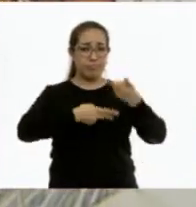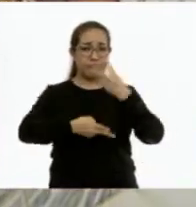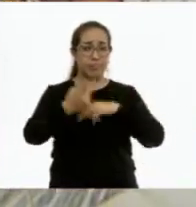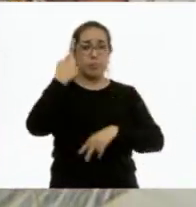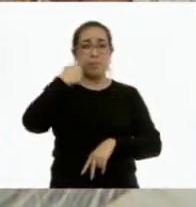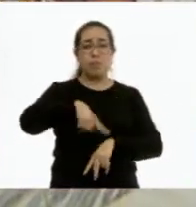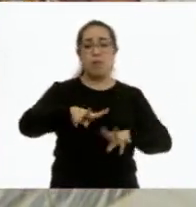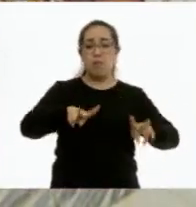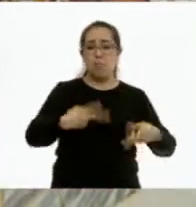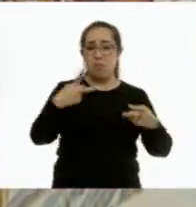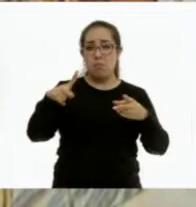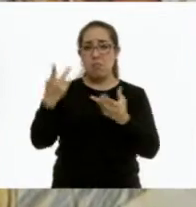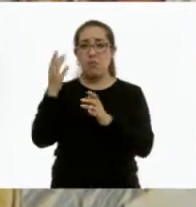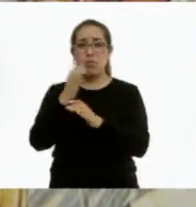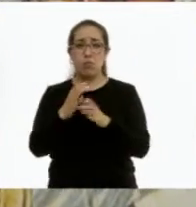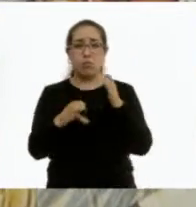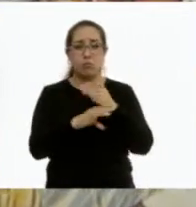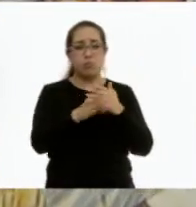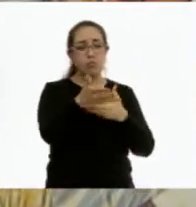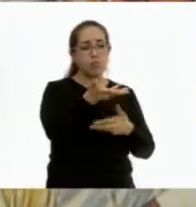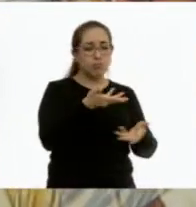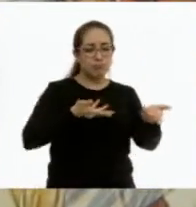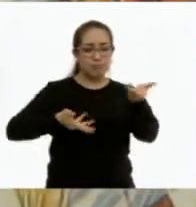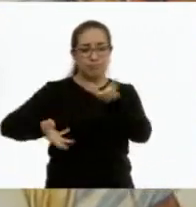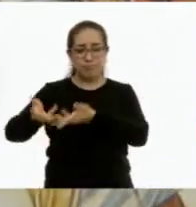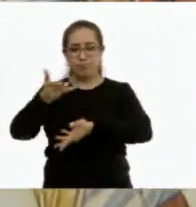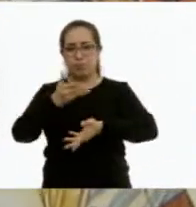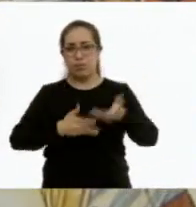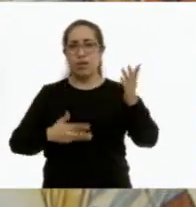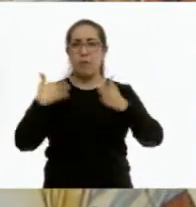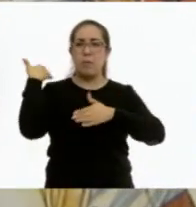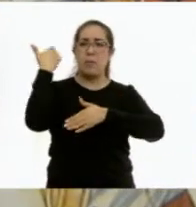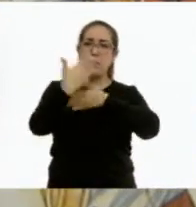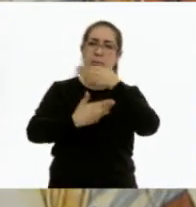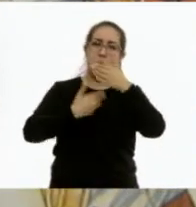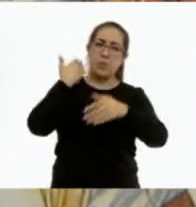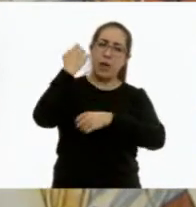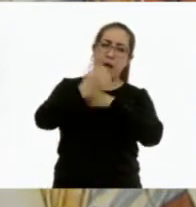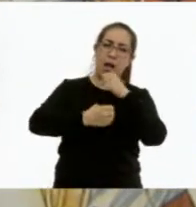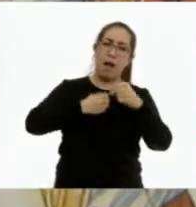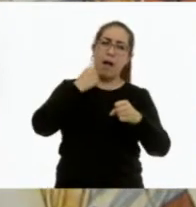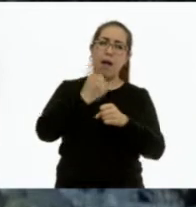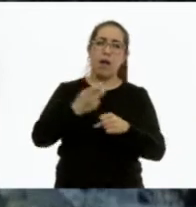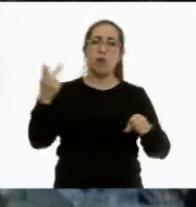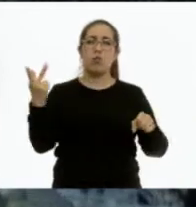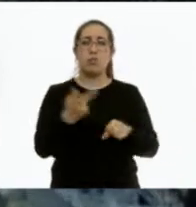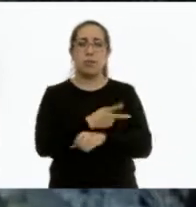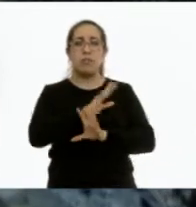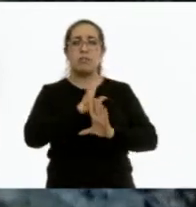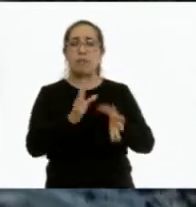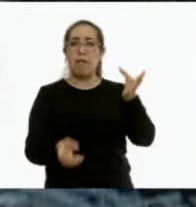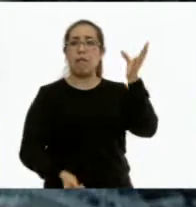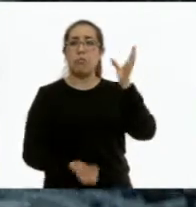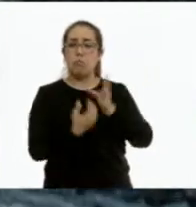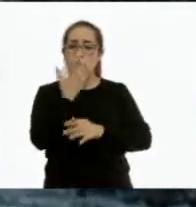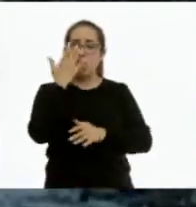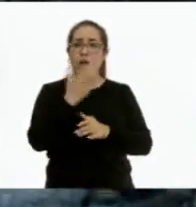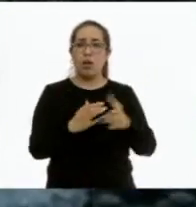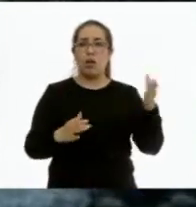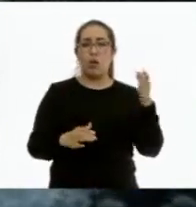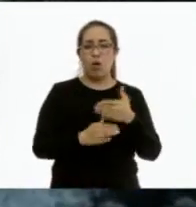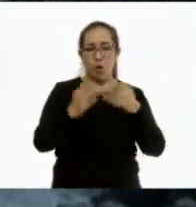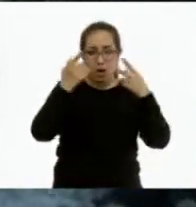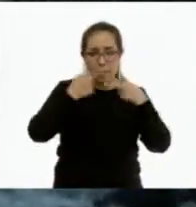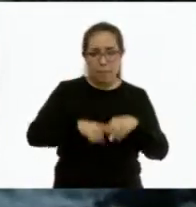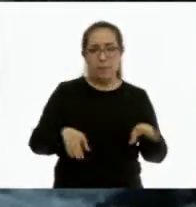comercial. En los siglos siguientes, las aldeas se multiplicaron y en ellas se realizaron primitivas obras hidráulicas que propiciaron